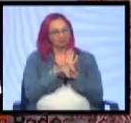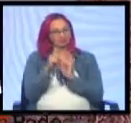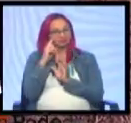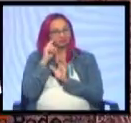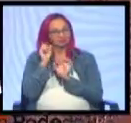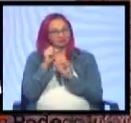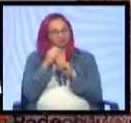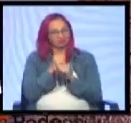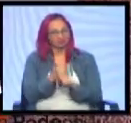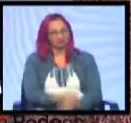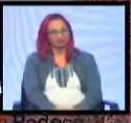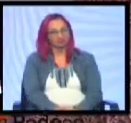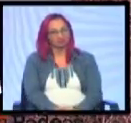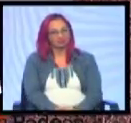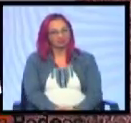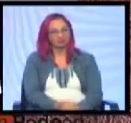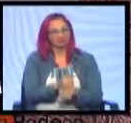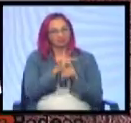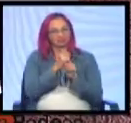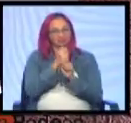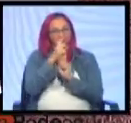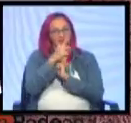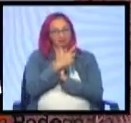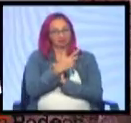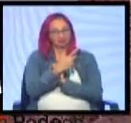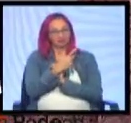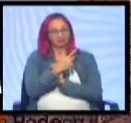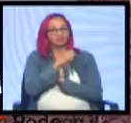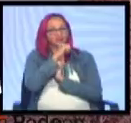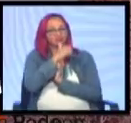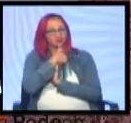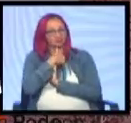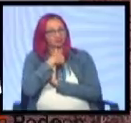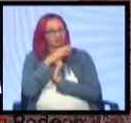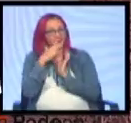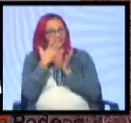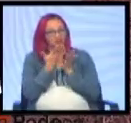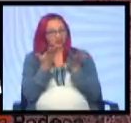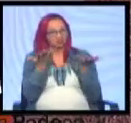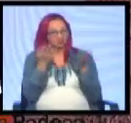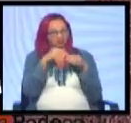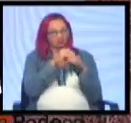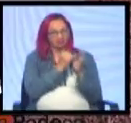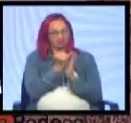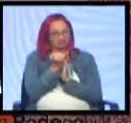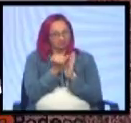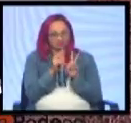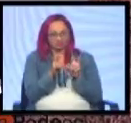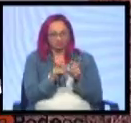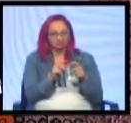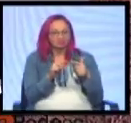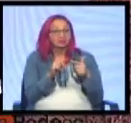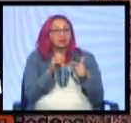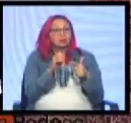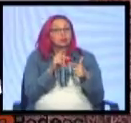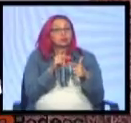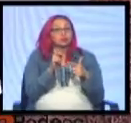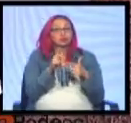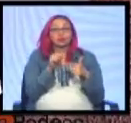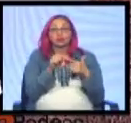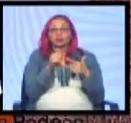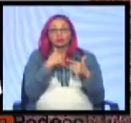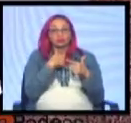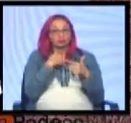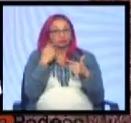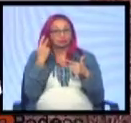para poder hacerlo. La Junta de Protección Social no tiene un órgano de investigación. La Junta de Protección Social no tiene